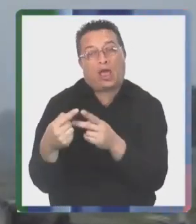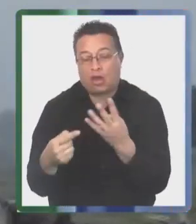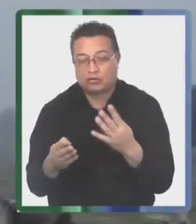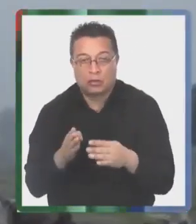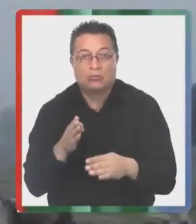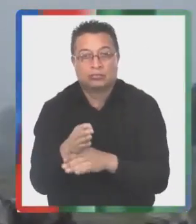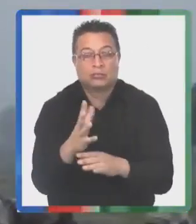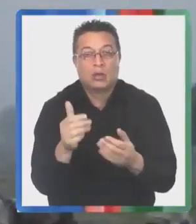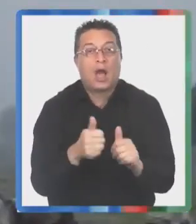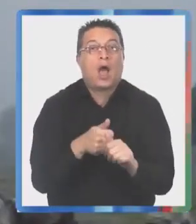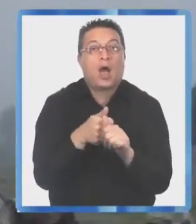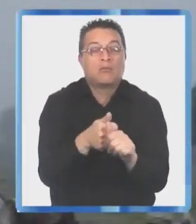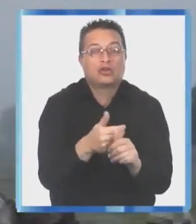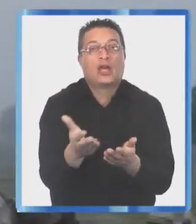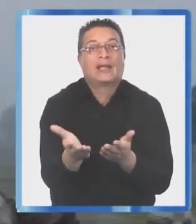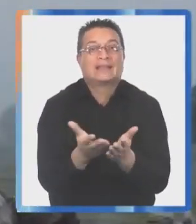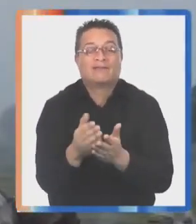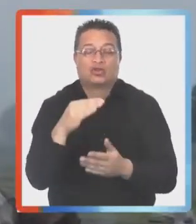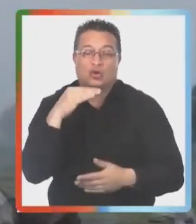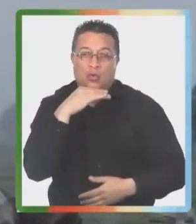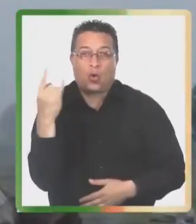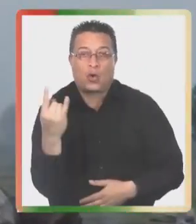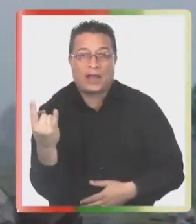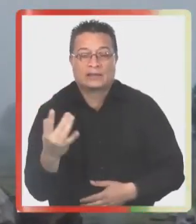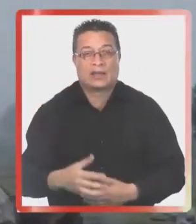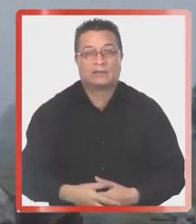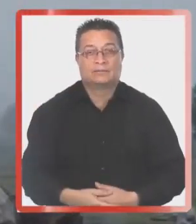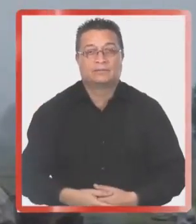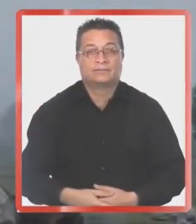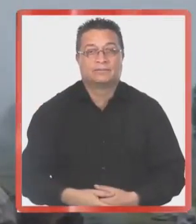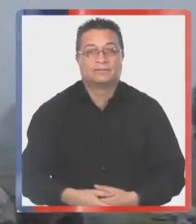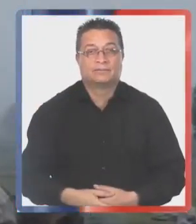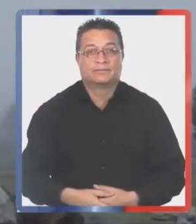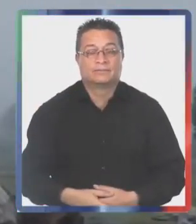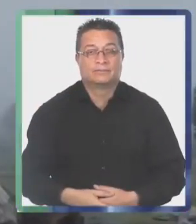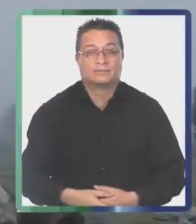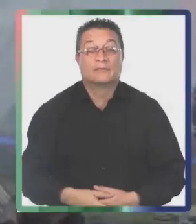como necesidades de otra índole, como apoyo a servicios de emergencia.